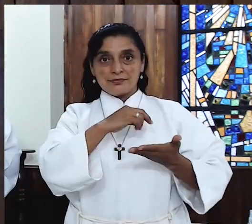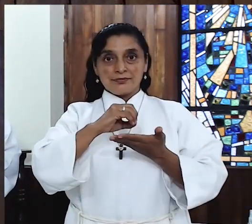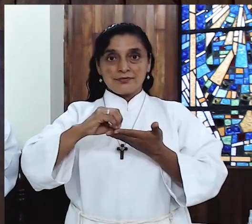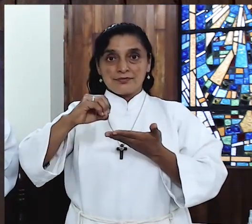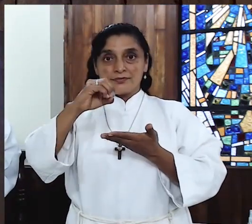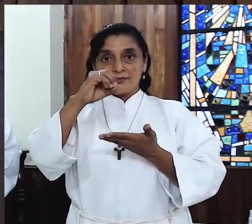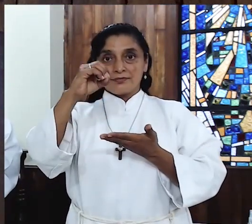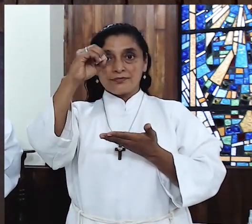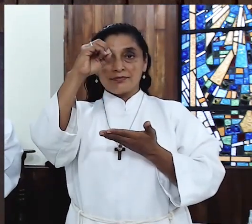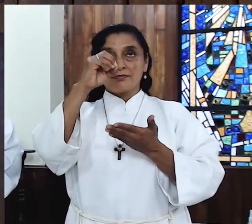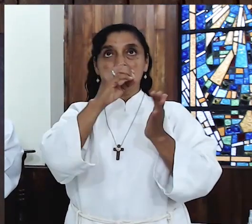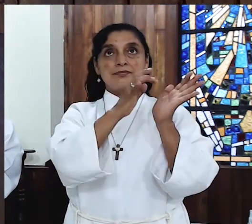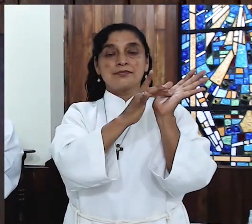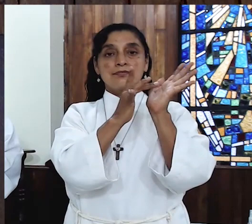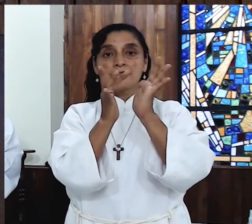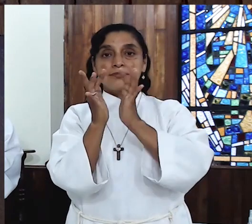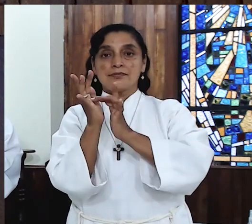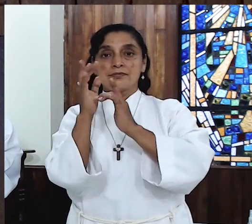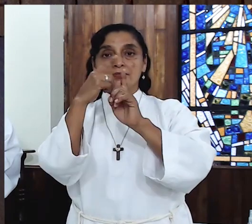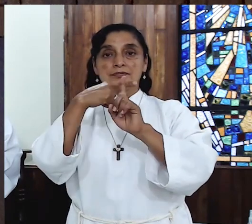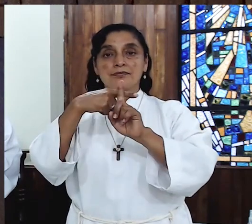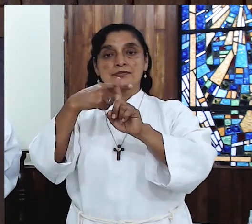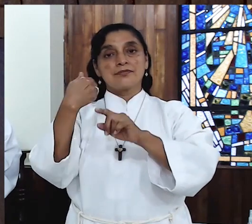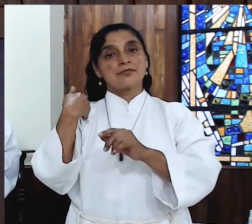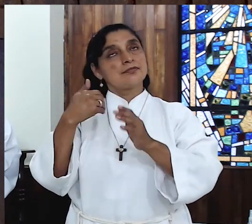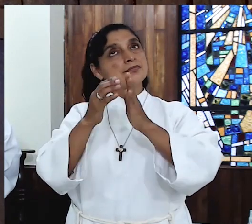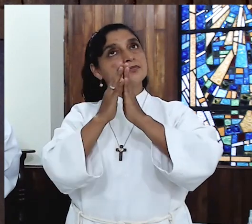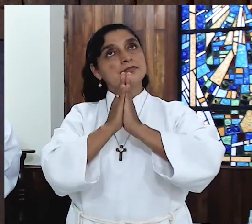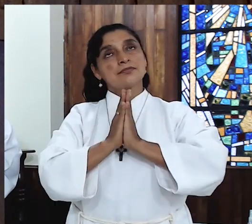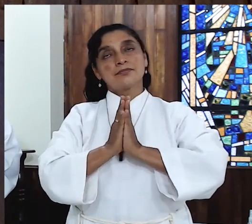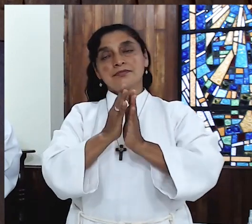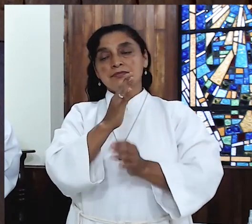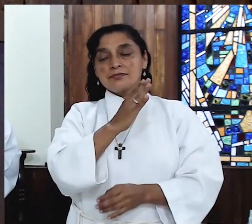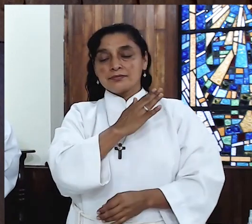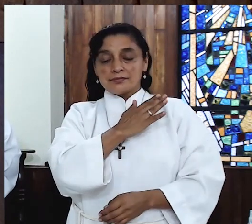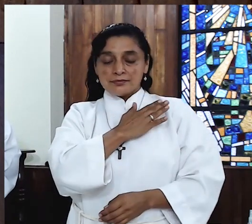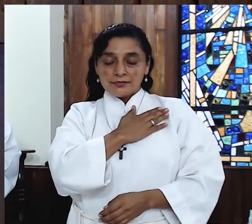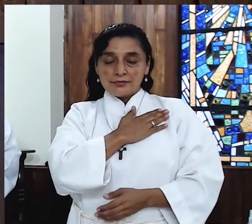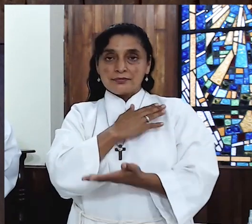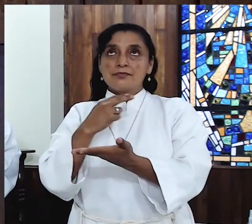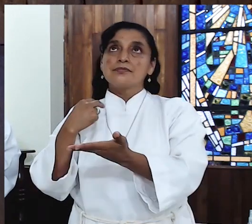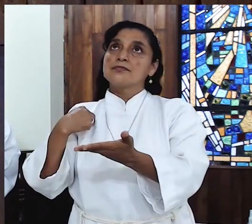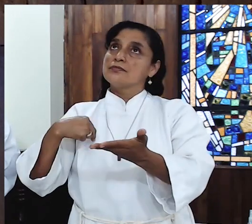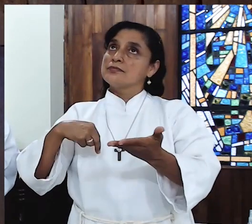nosotros. Cristo, ten piedad de